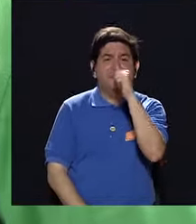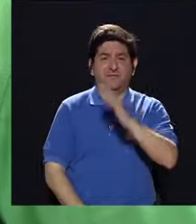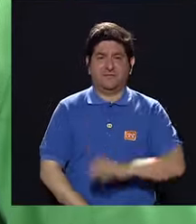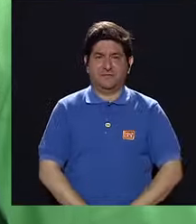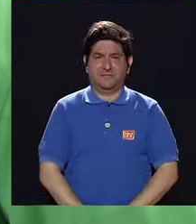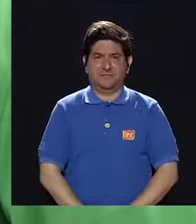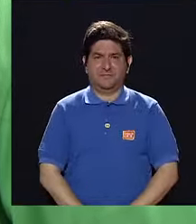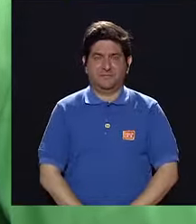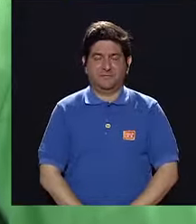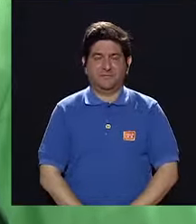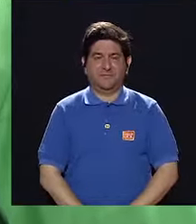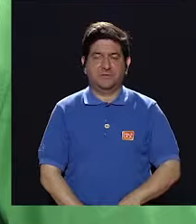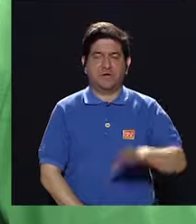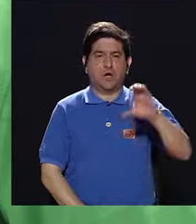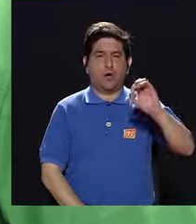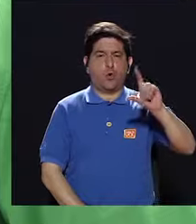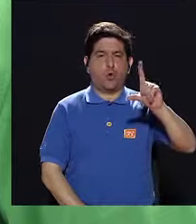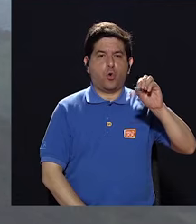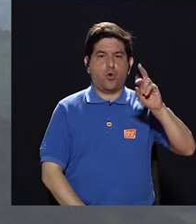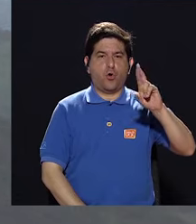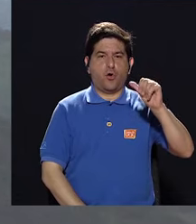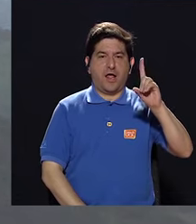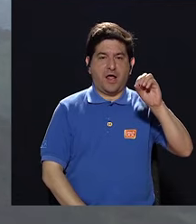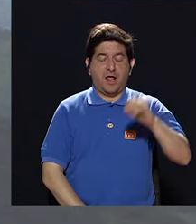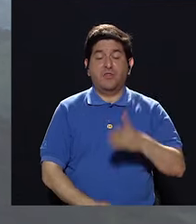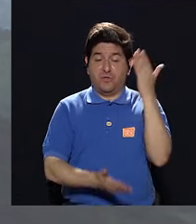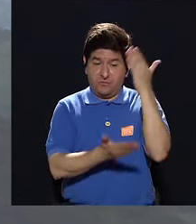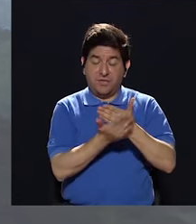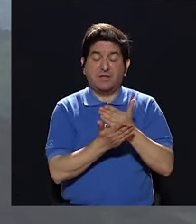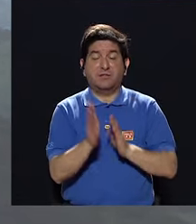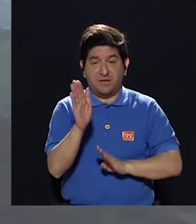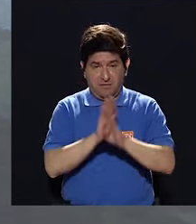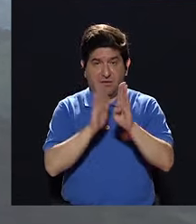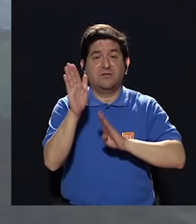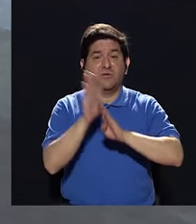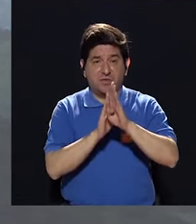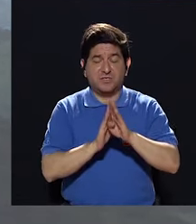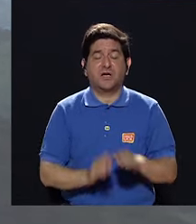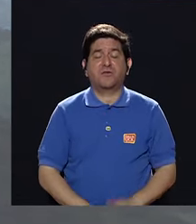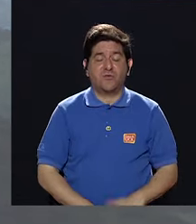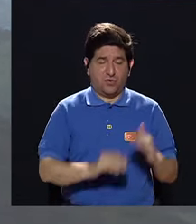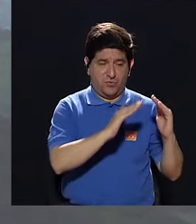del recurso. Entonces, Colorado en algún momento ha parado su desarrollo